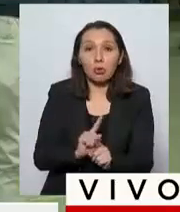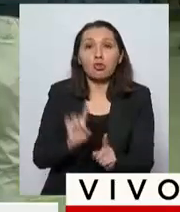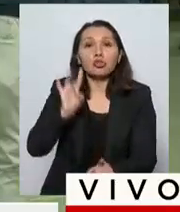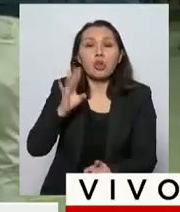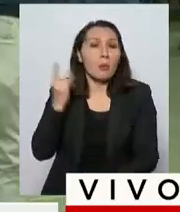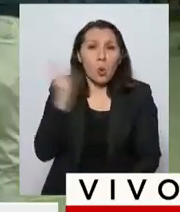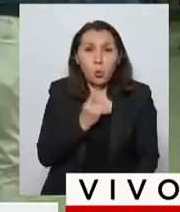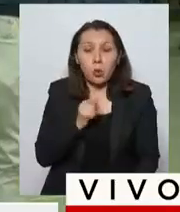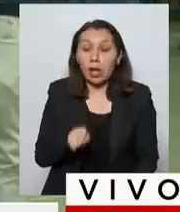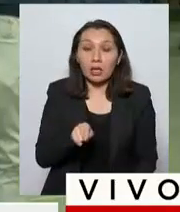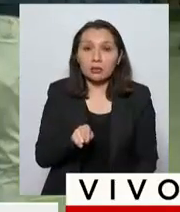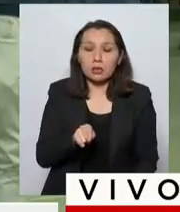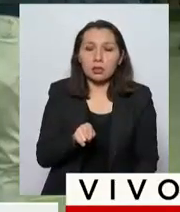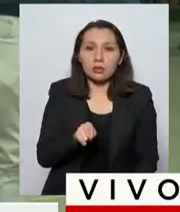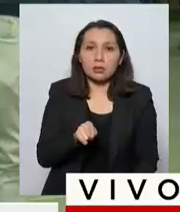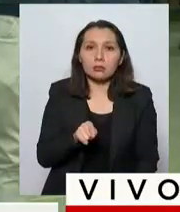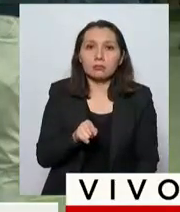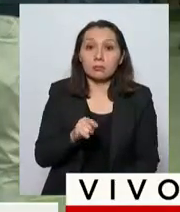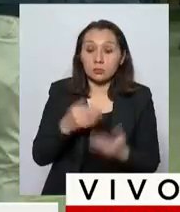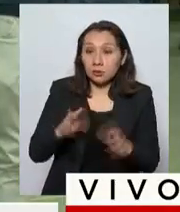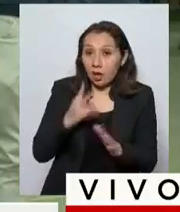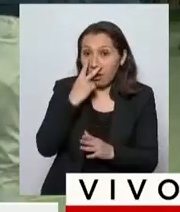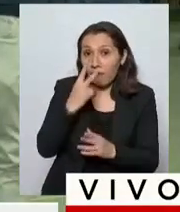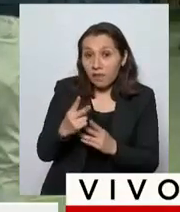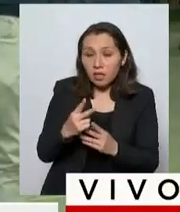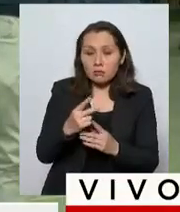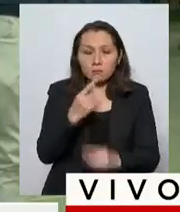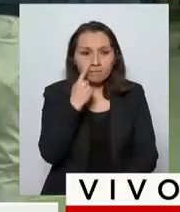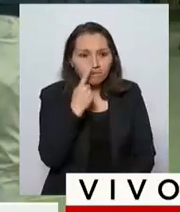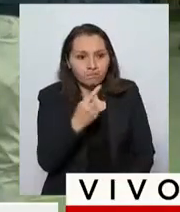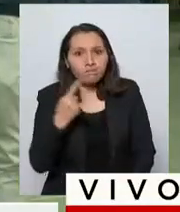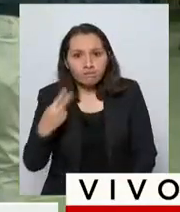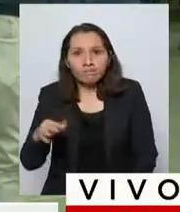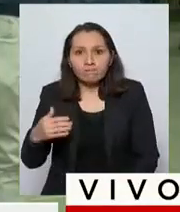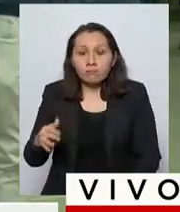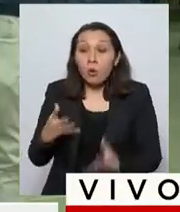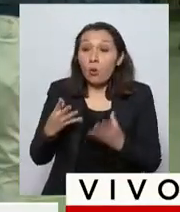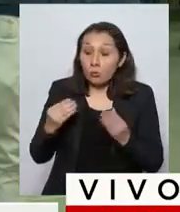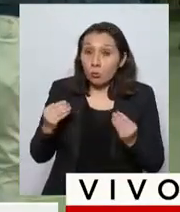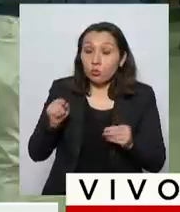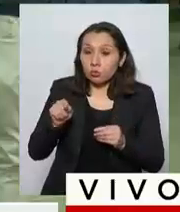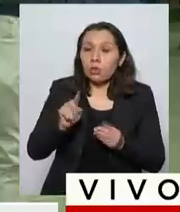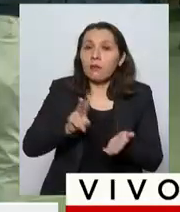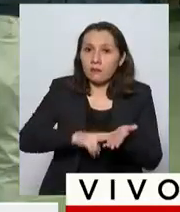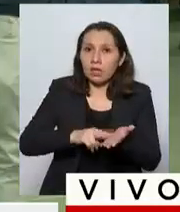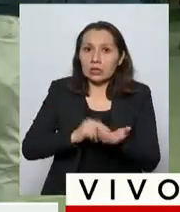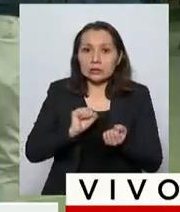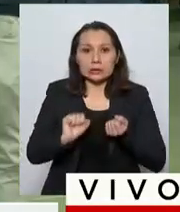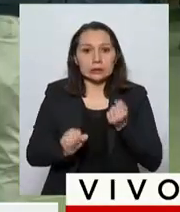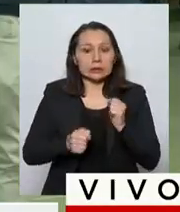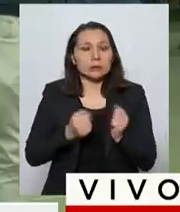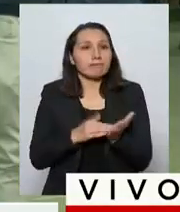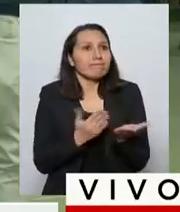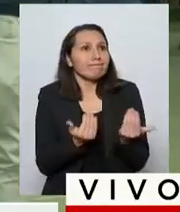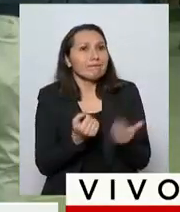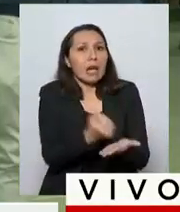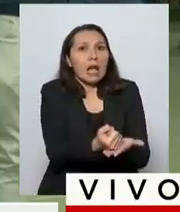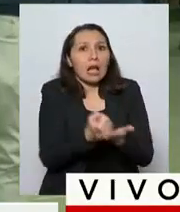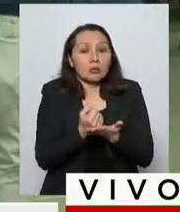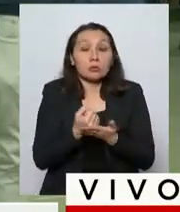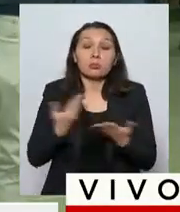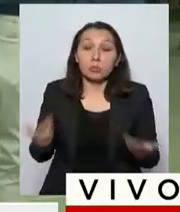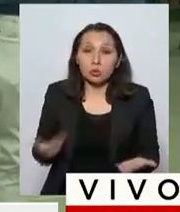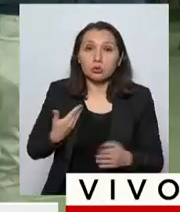con urgencia, y lo hemos visto con nuestros propios ojos, en muchos casos con verdadera angustia. Y por eso le